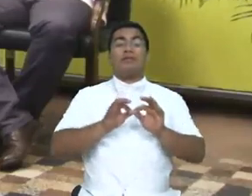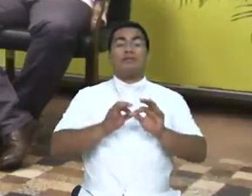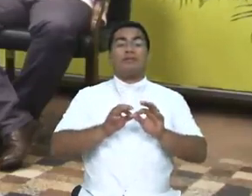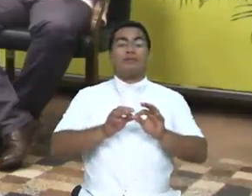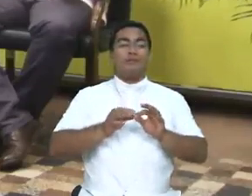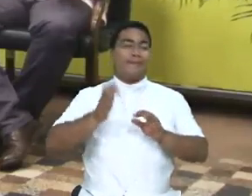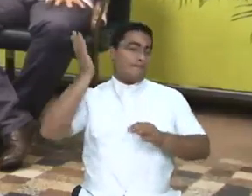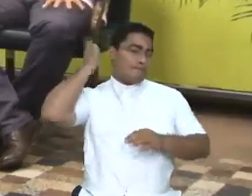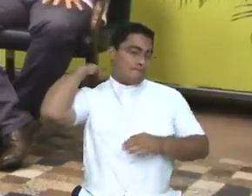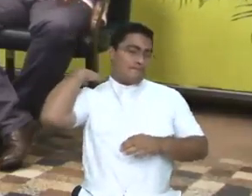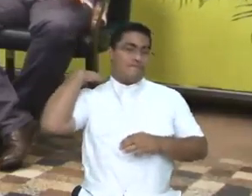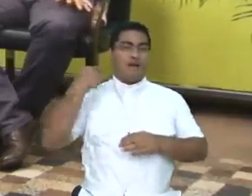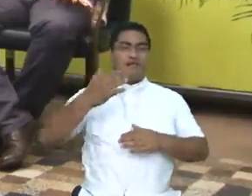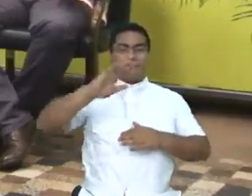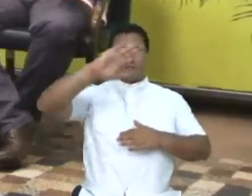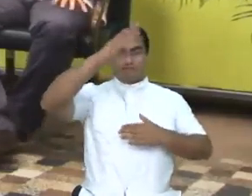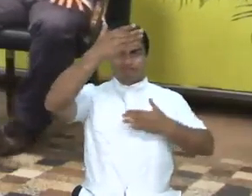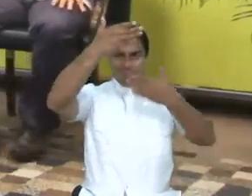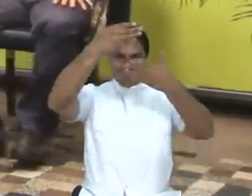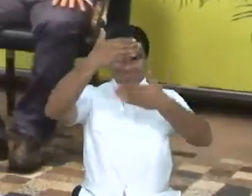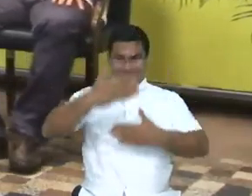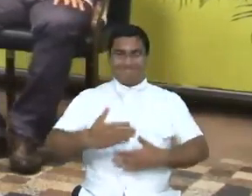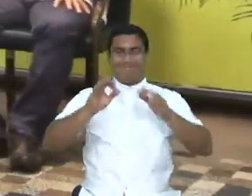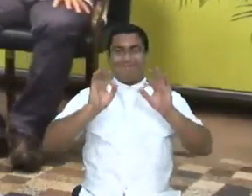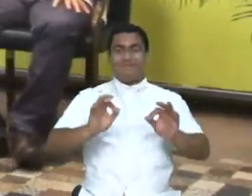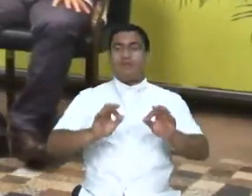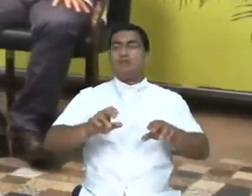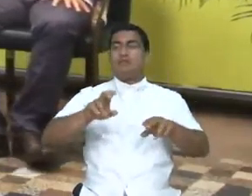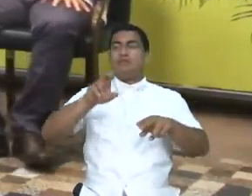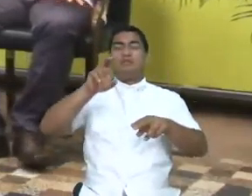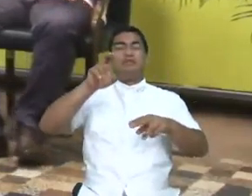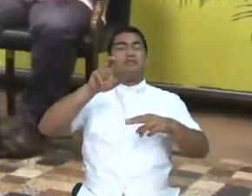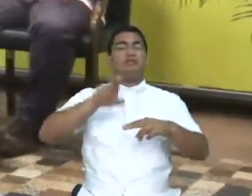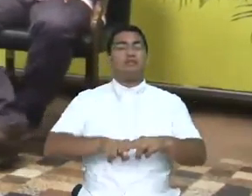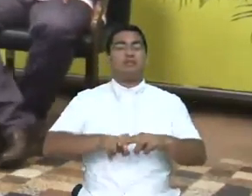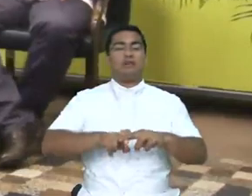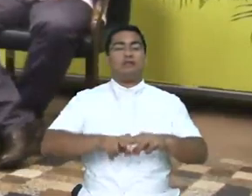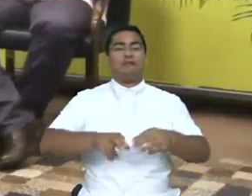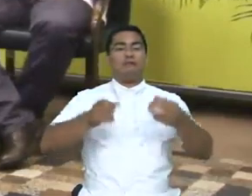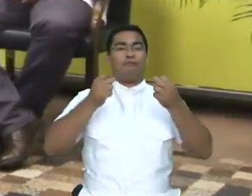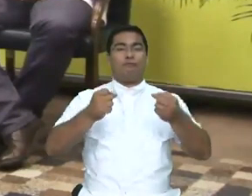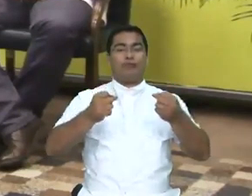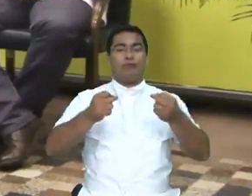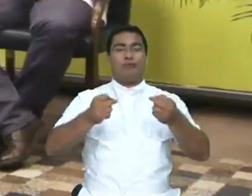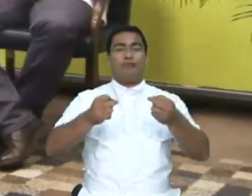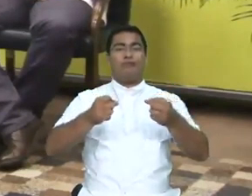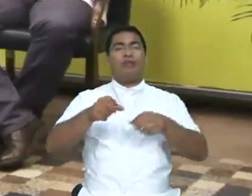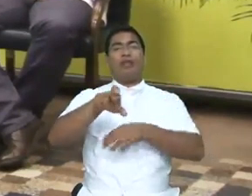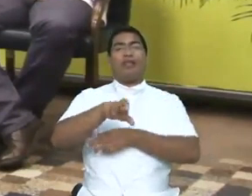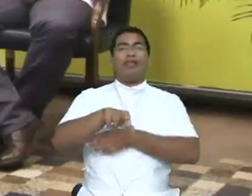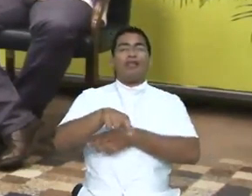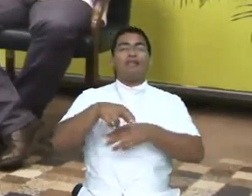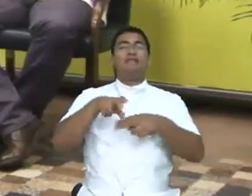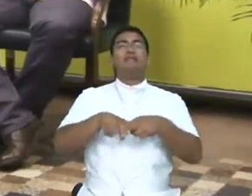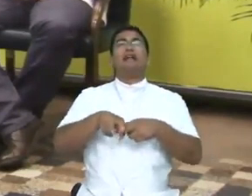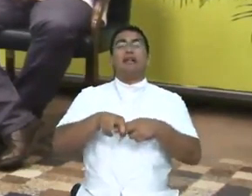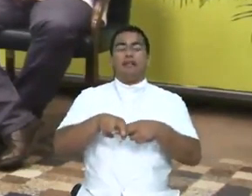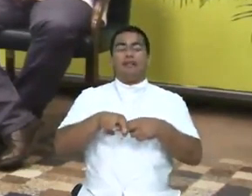respaldo. Y cuando uno está sentado, los pies tienen que tener un soporte. De lo contrario, va como es